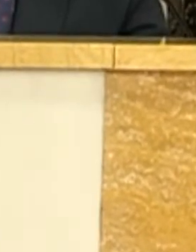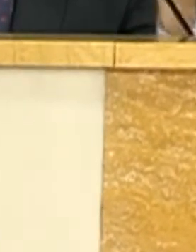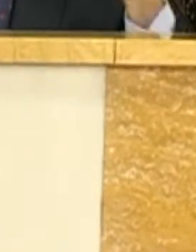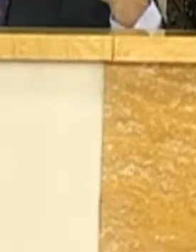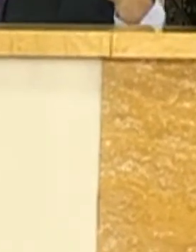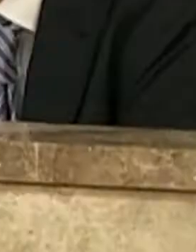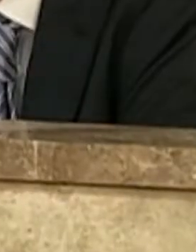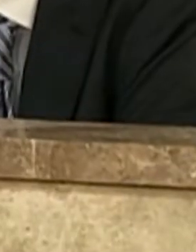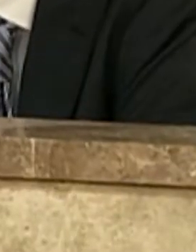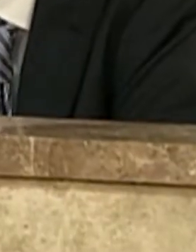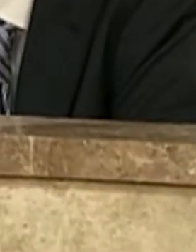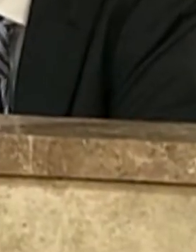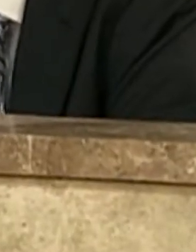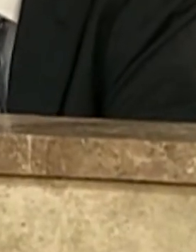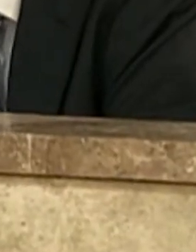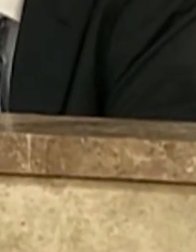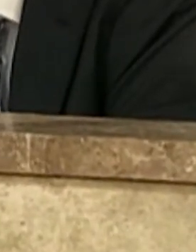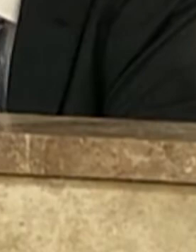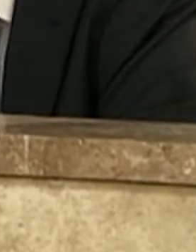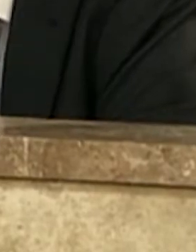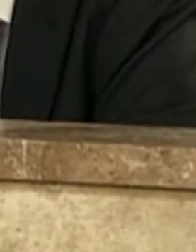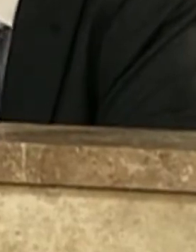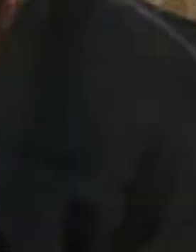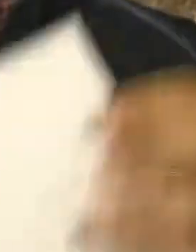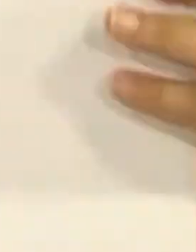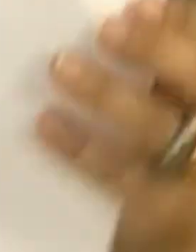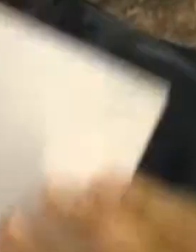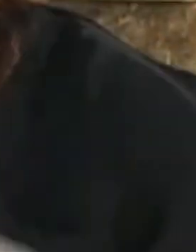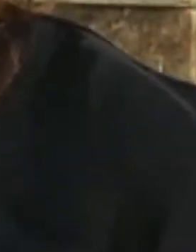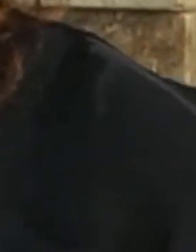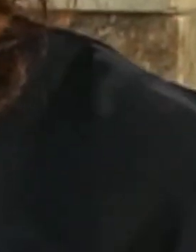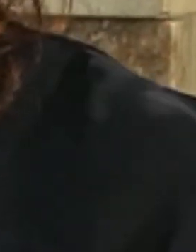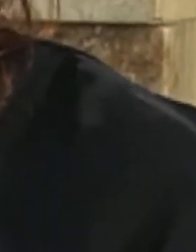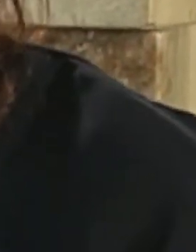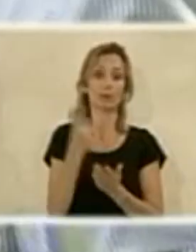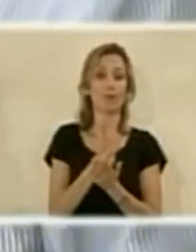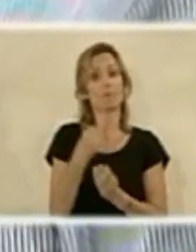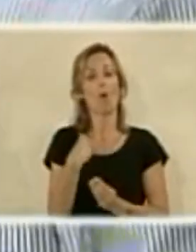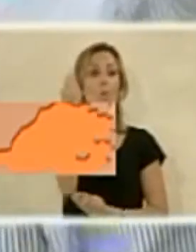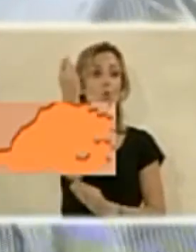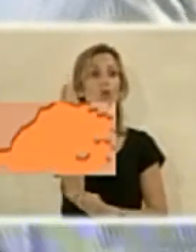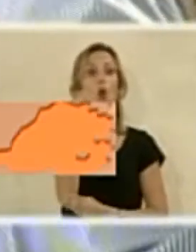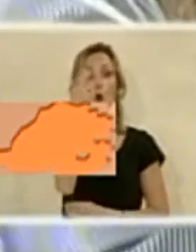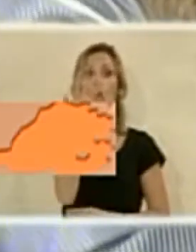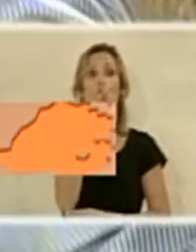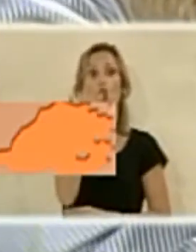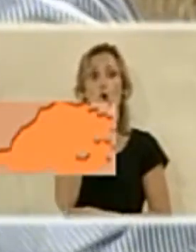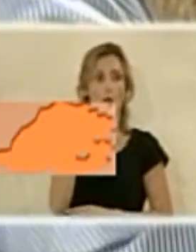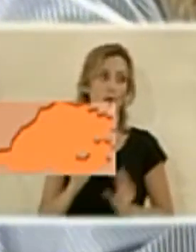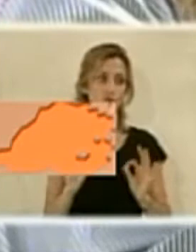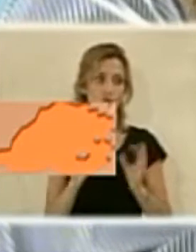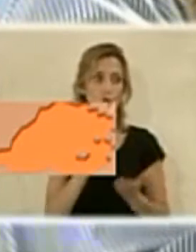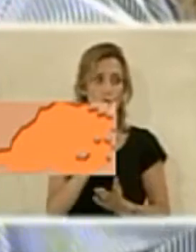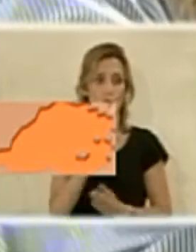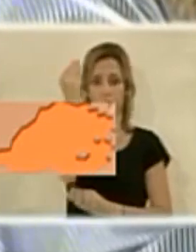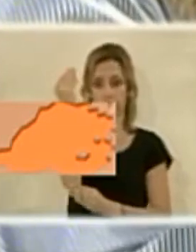gobierno popular de crear polémica con este monumento cuando ya se tiene decidido su traslado. Yo creo que siempre la derecha almeriense ha